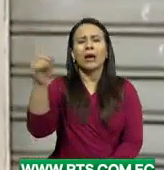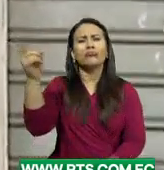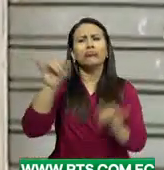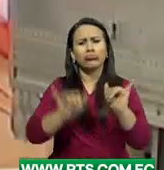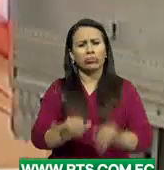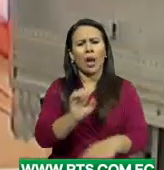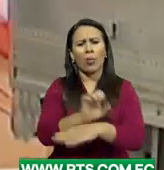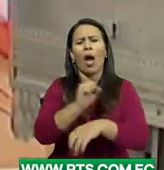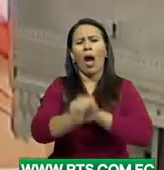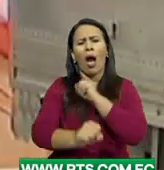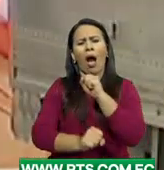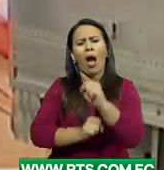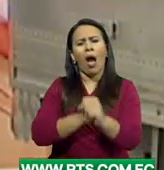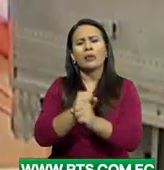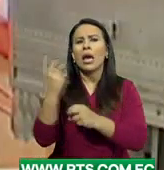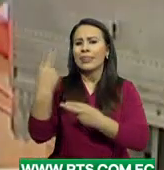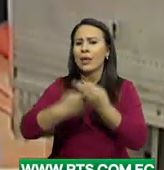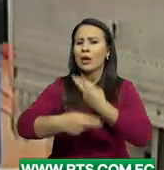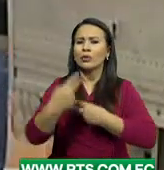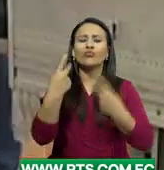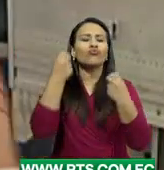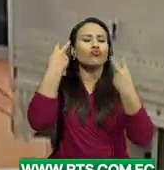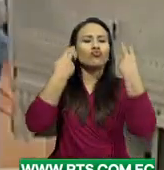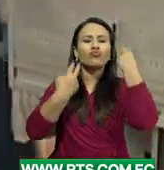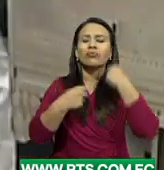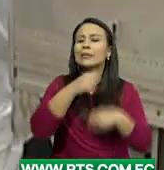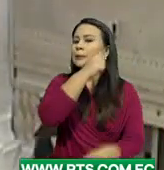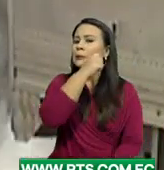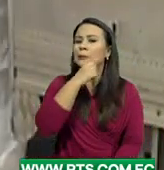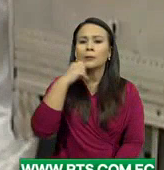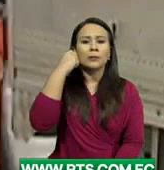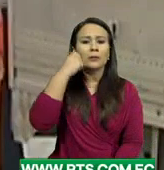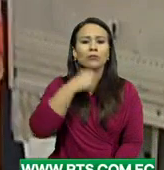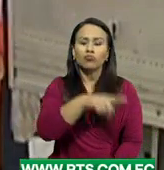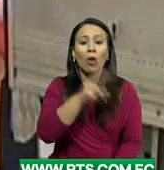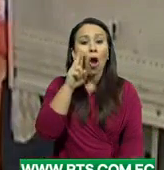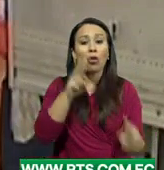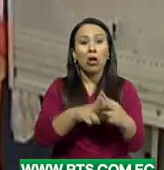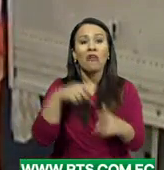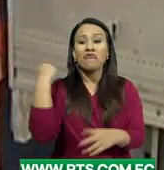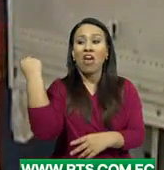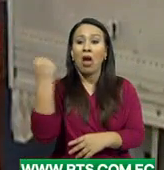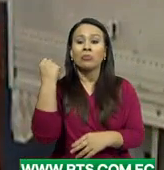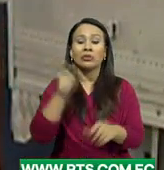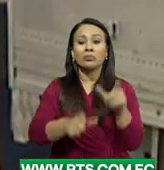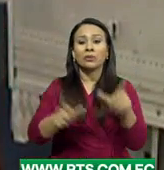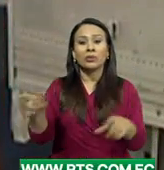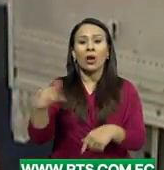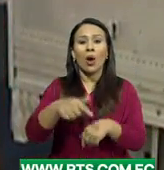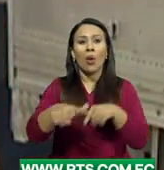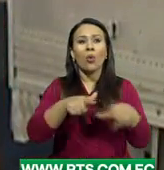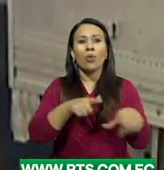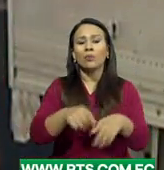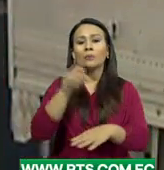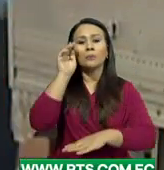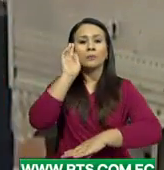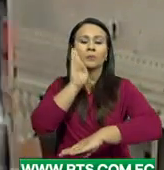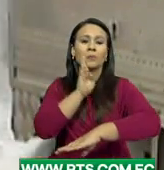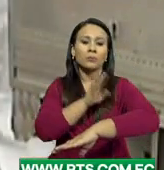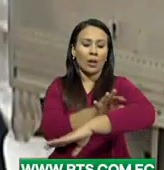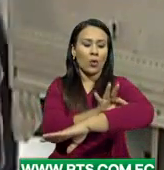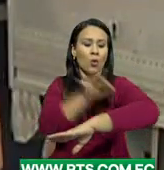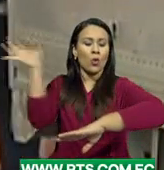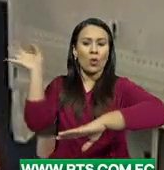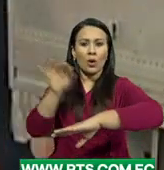el Ecuador, dedicados al negocio de la barbería, e incluso eran reconocidos por el dominio de la técnica de la depilación mediante